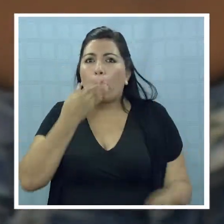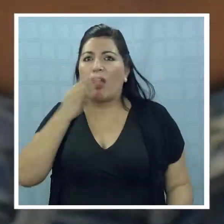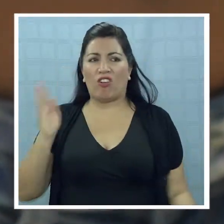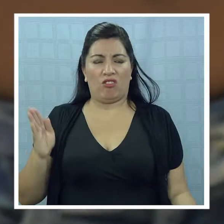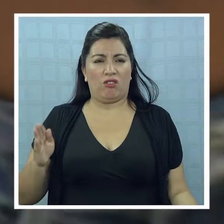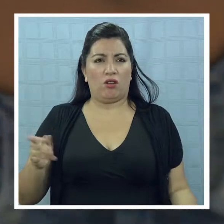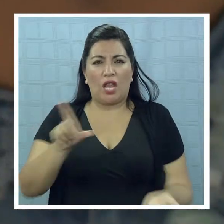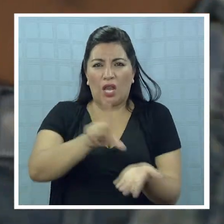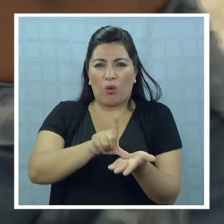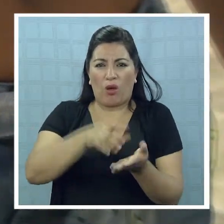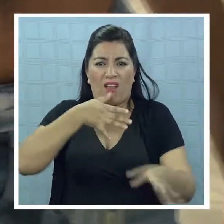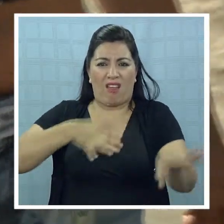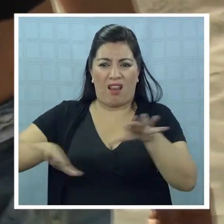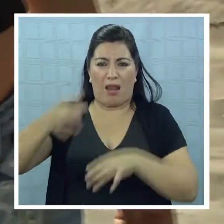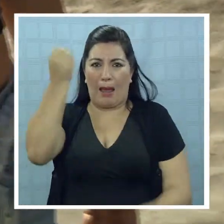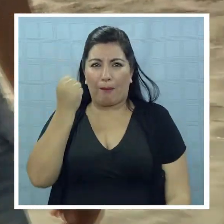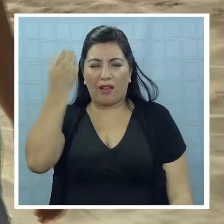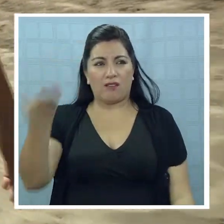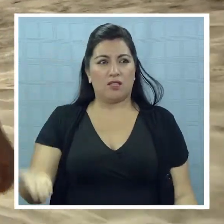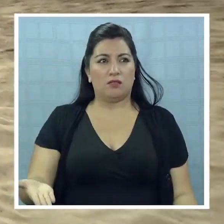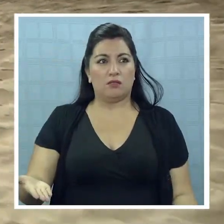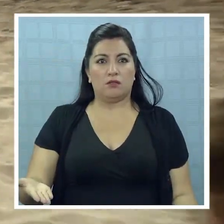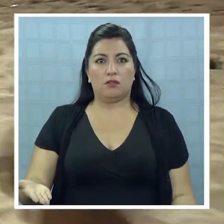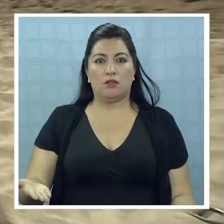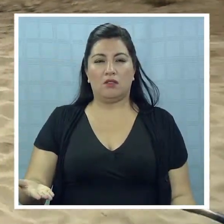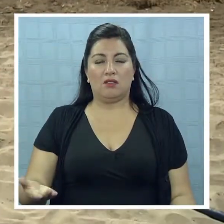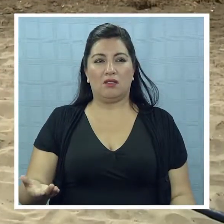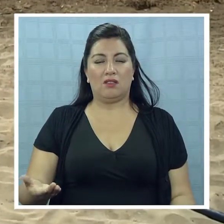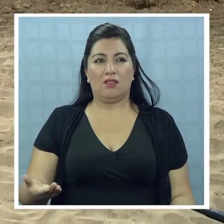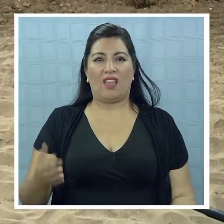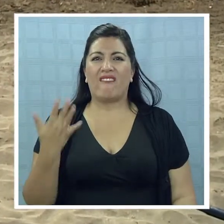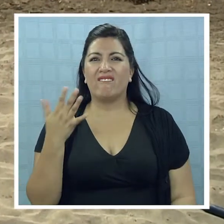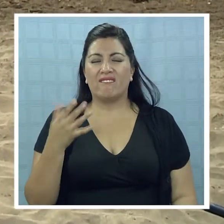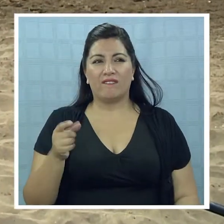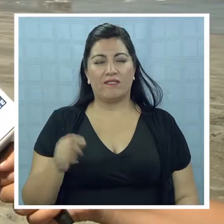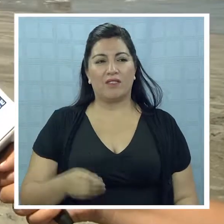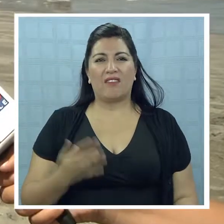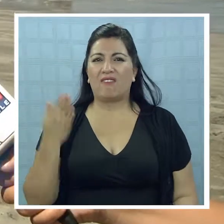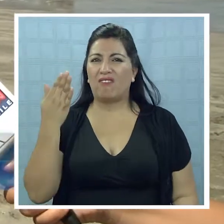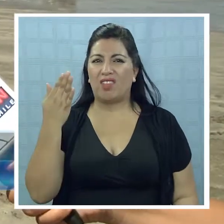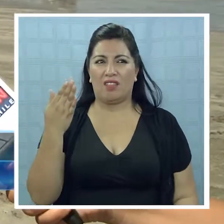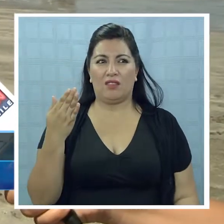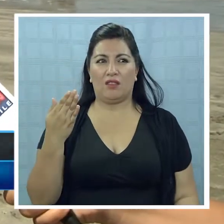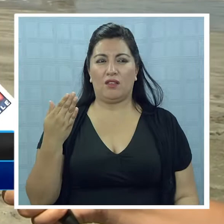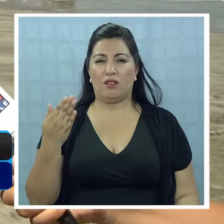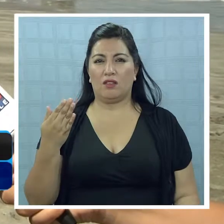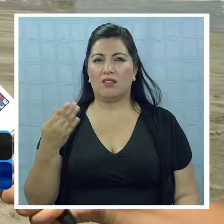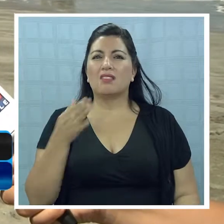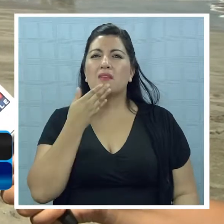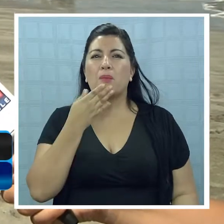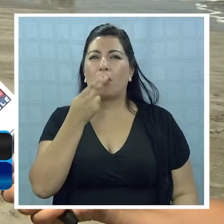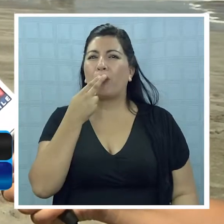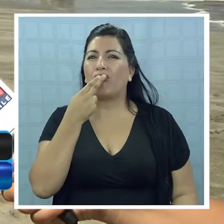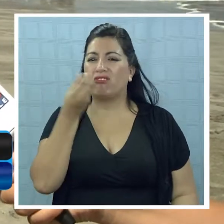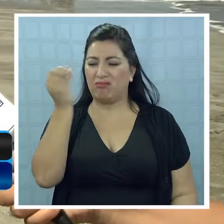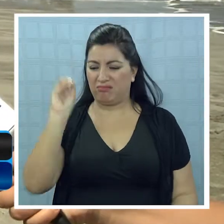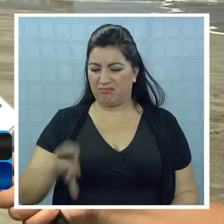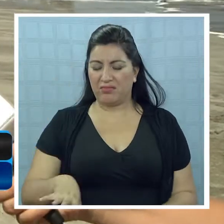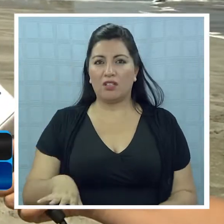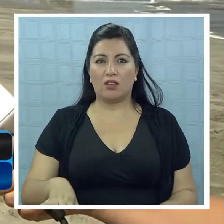las zonas más turísticas. Poco de vidrios hay. Sí, pero bueno, es feo. Hay vidrios y colilla de